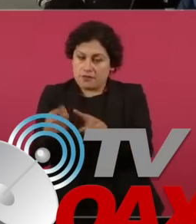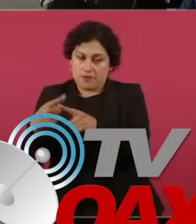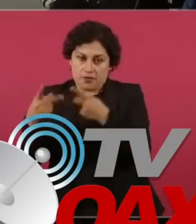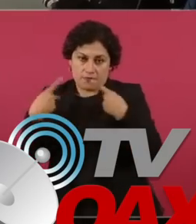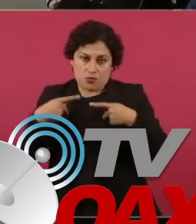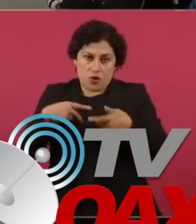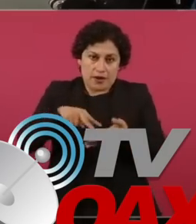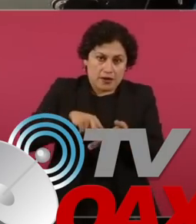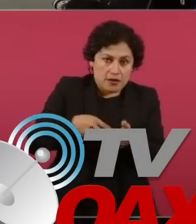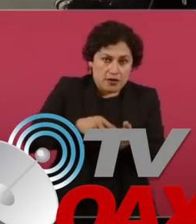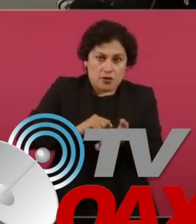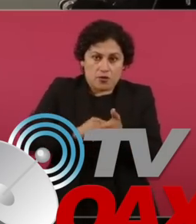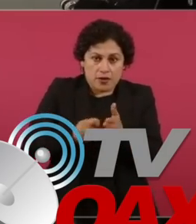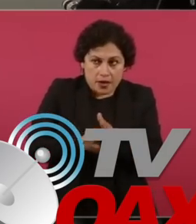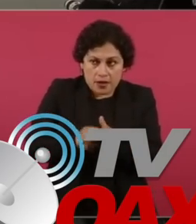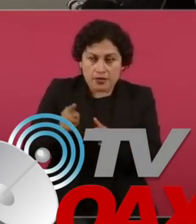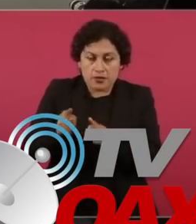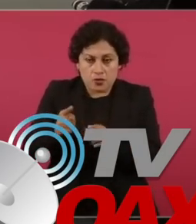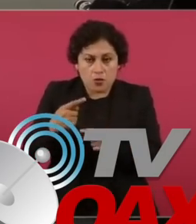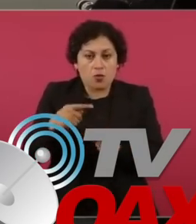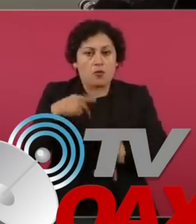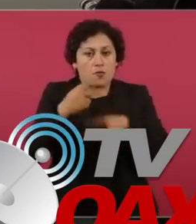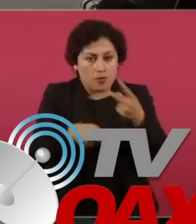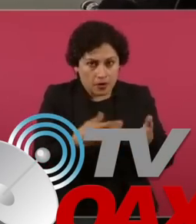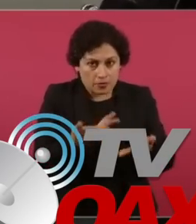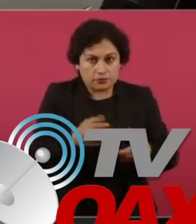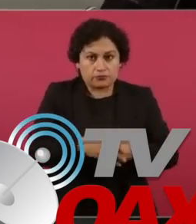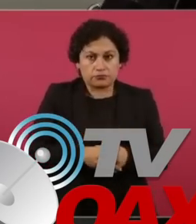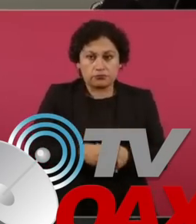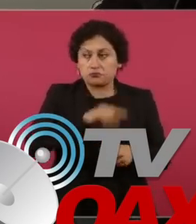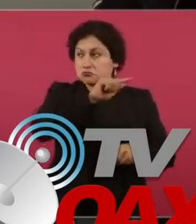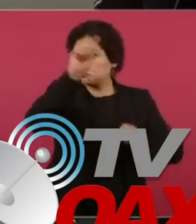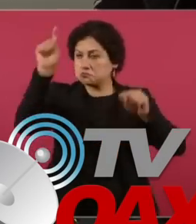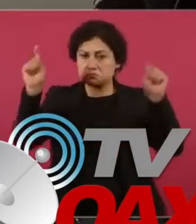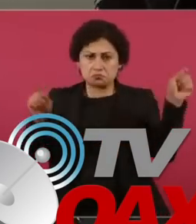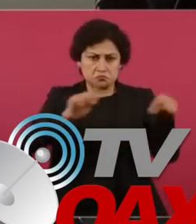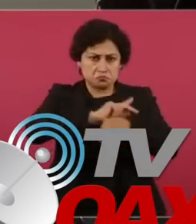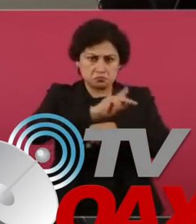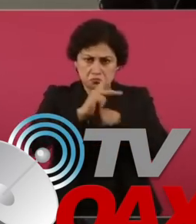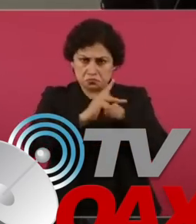todas partes, de Alstom, de